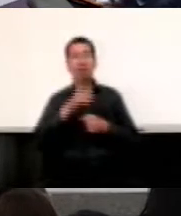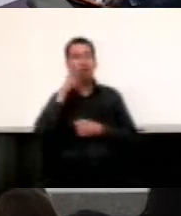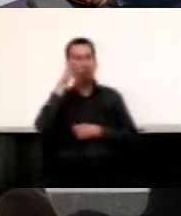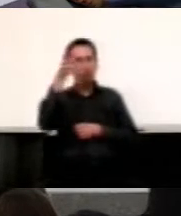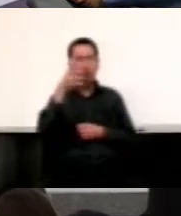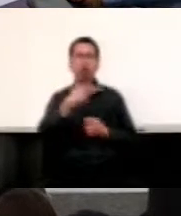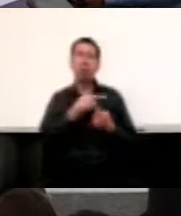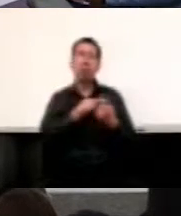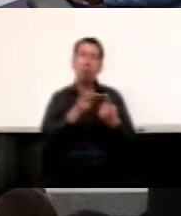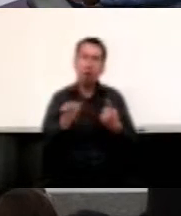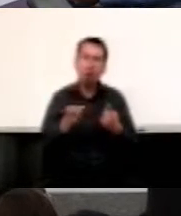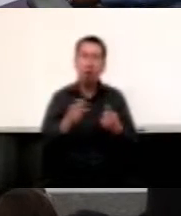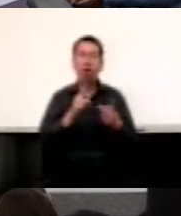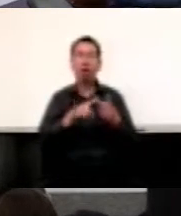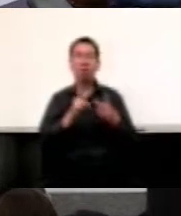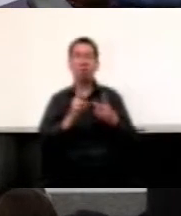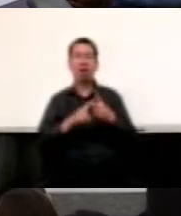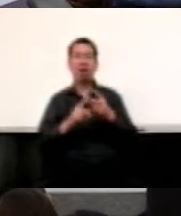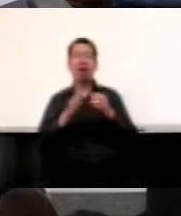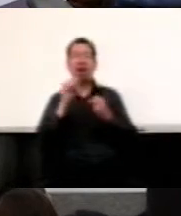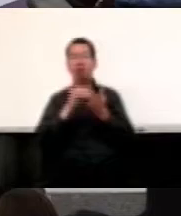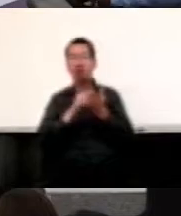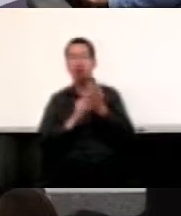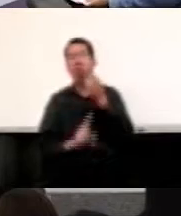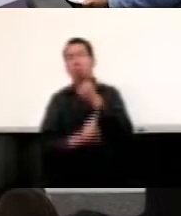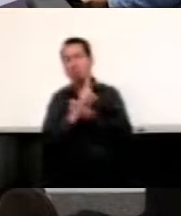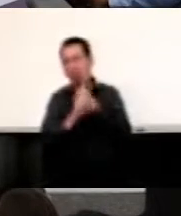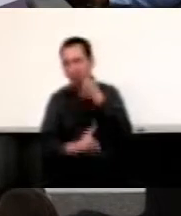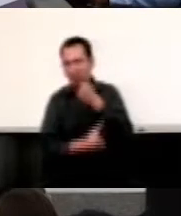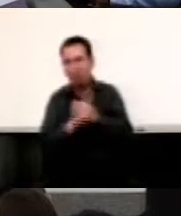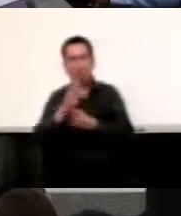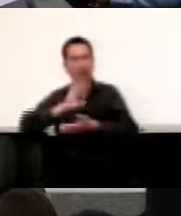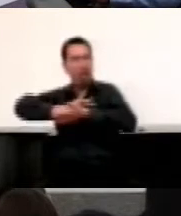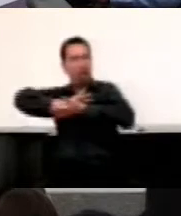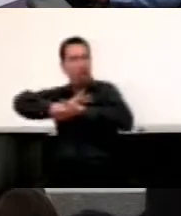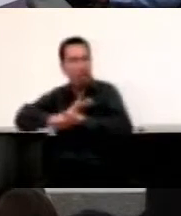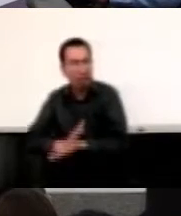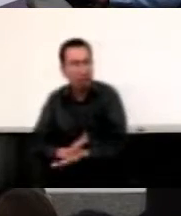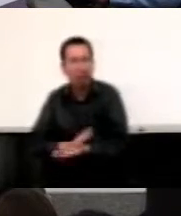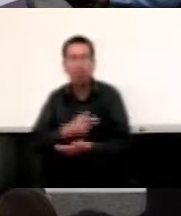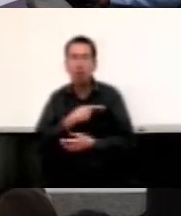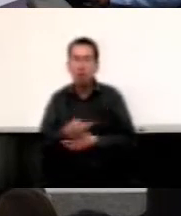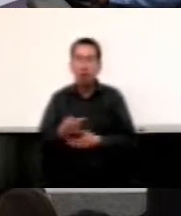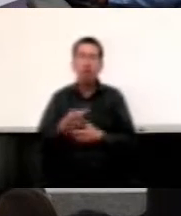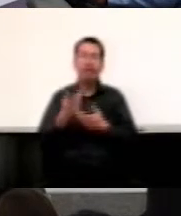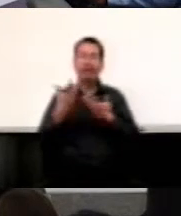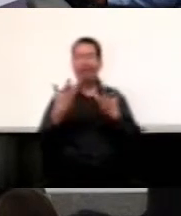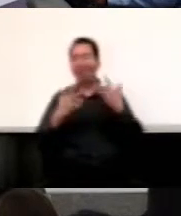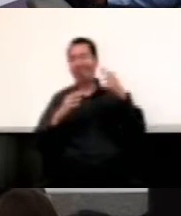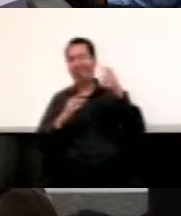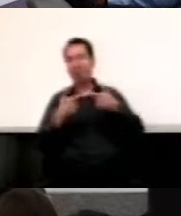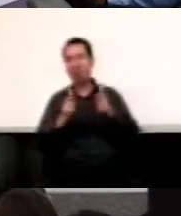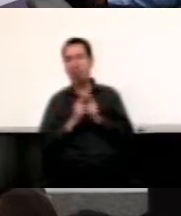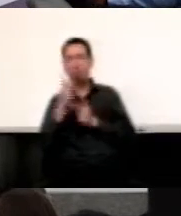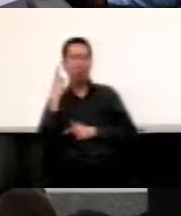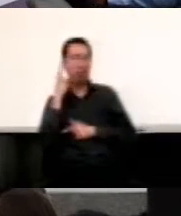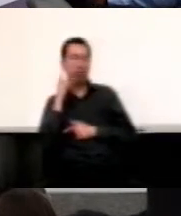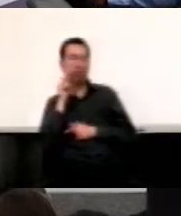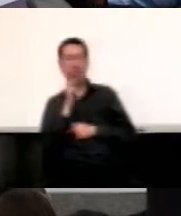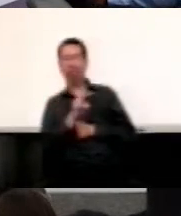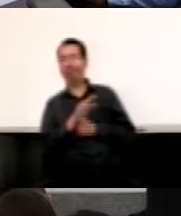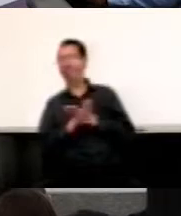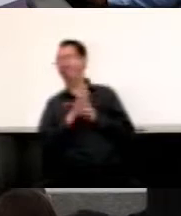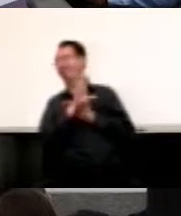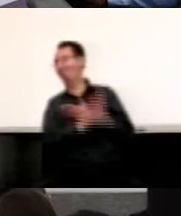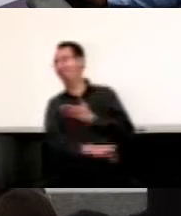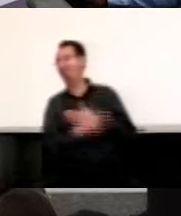en desigualdad, es todo esto ha desvirtuado el sistema de partidos. Y también hay otro